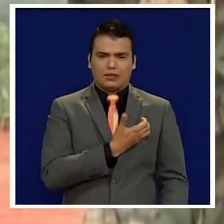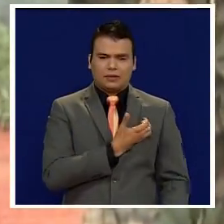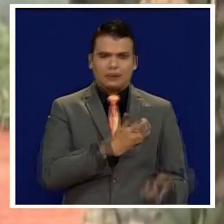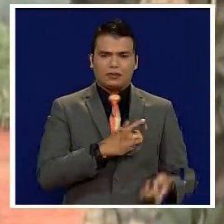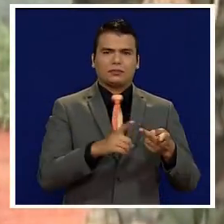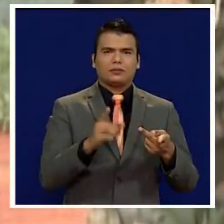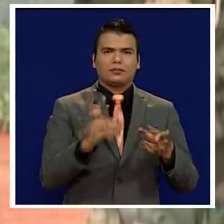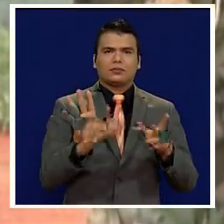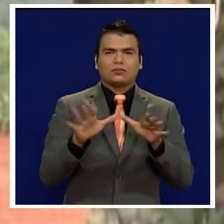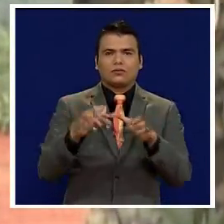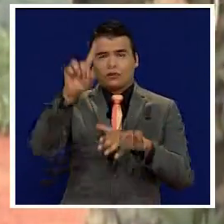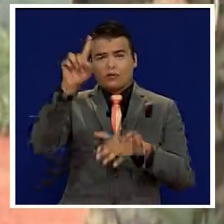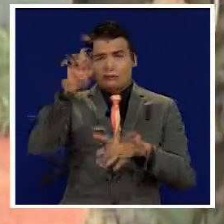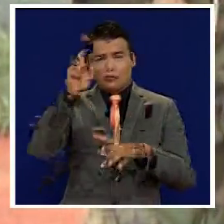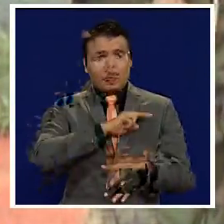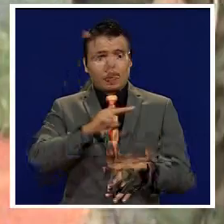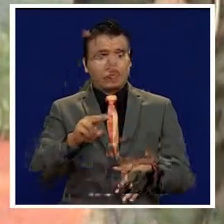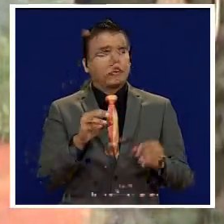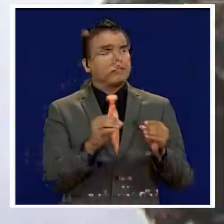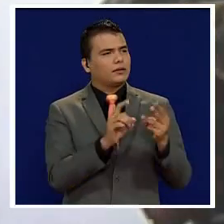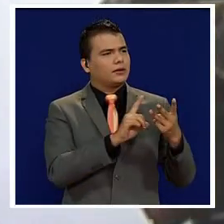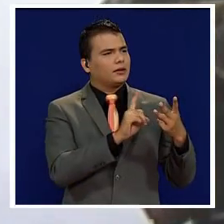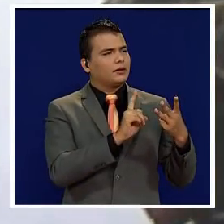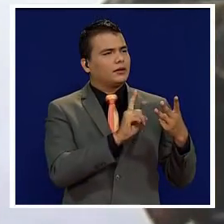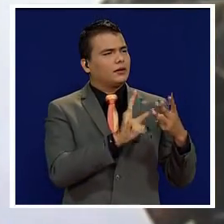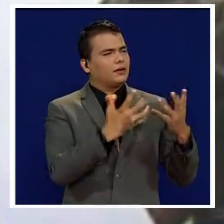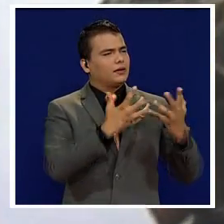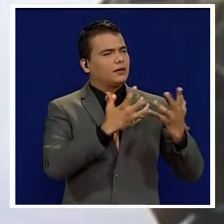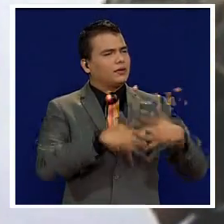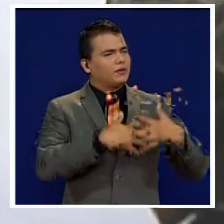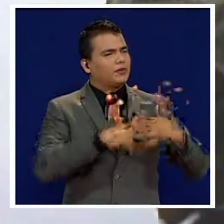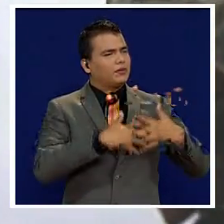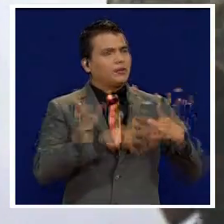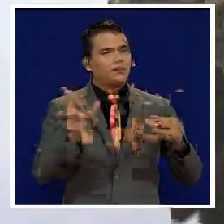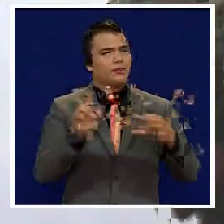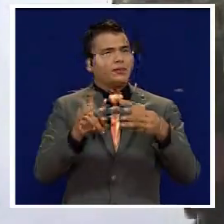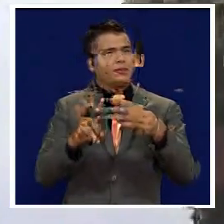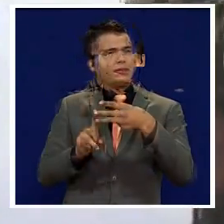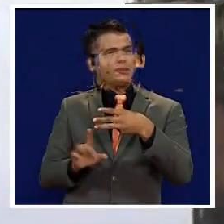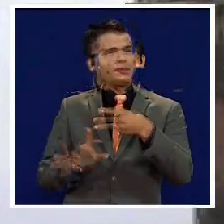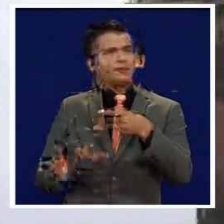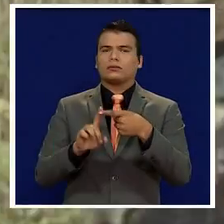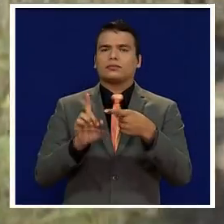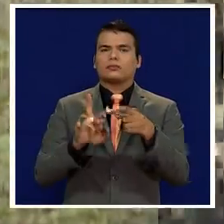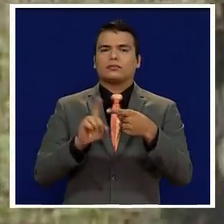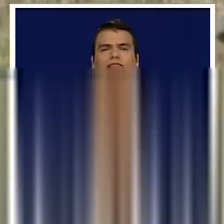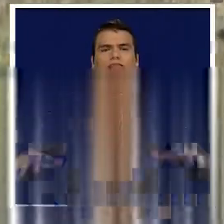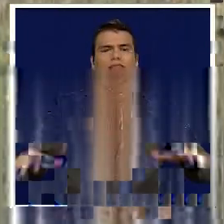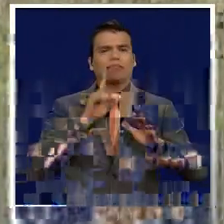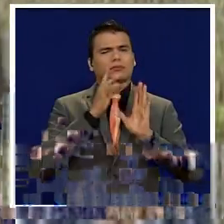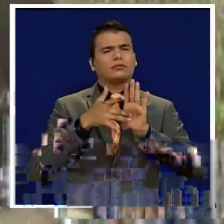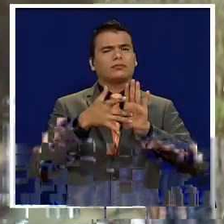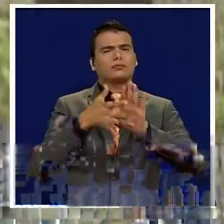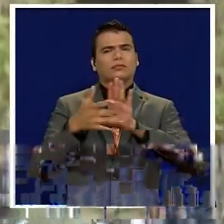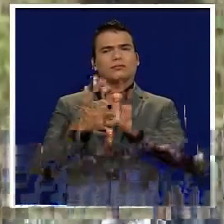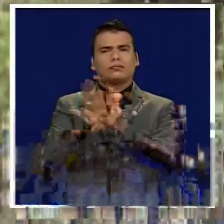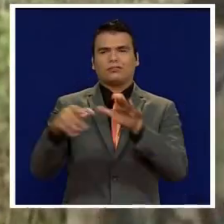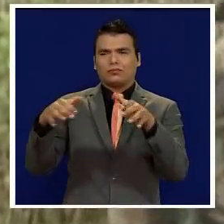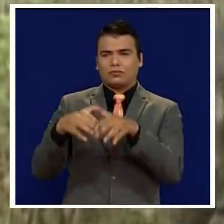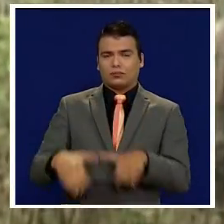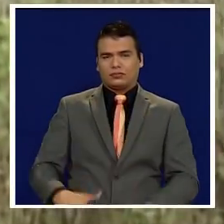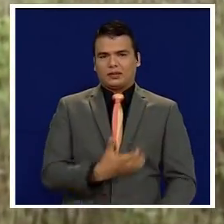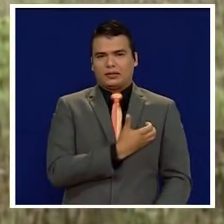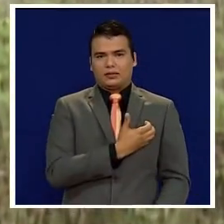los empresarios. Cuéntame un poquito porque estos son bien importantes. Sí. Tenemos tres paneles, uno que llamamos el panel territorial, donde vamos a mostrar con las autoridades locales,